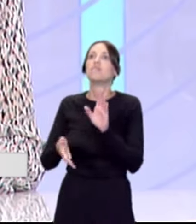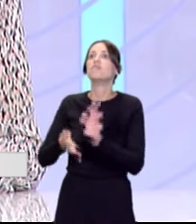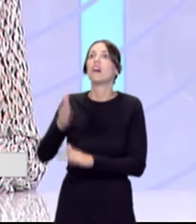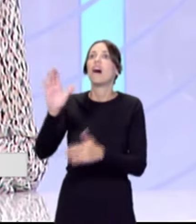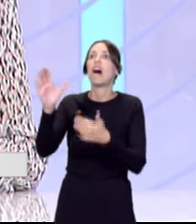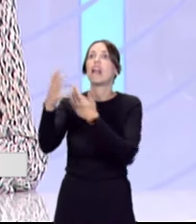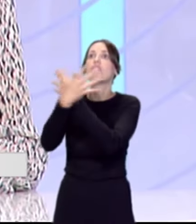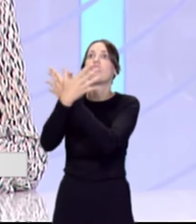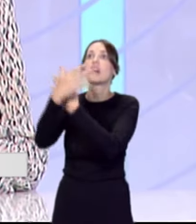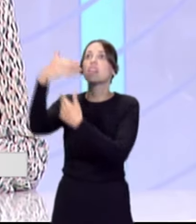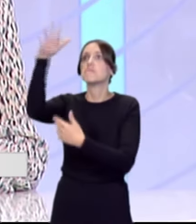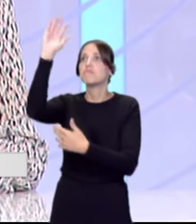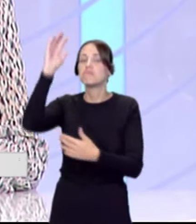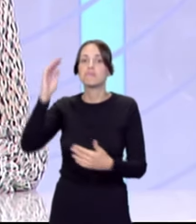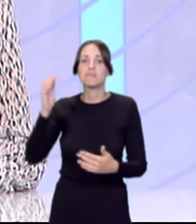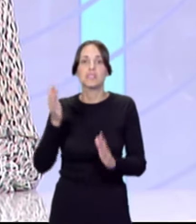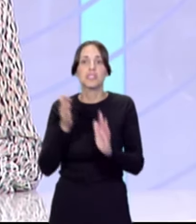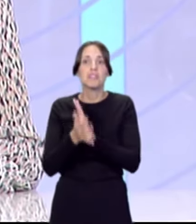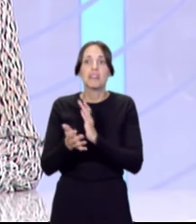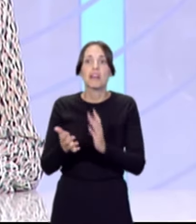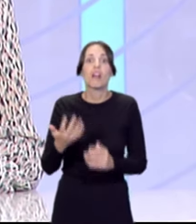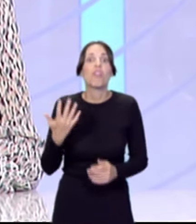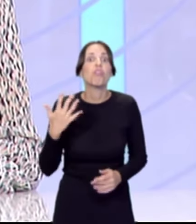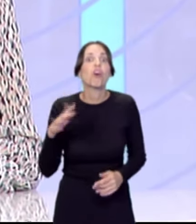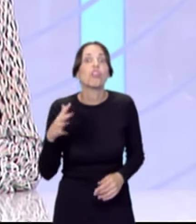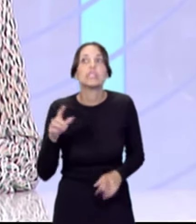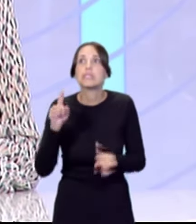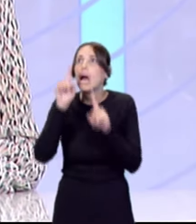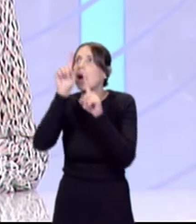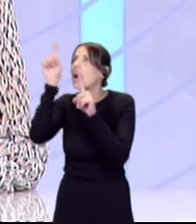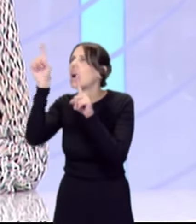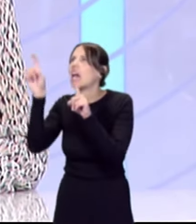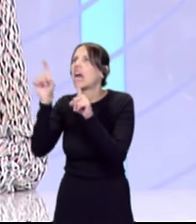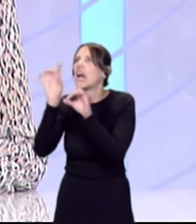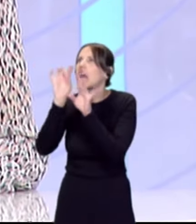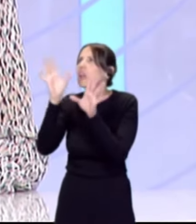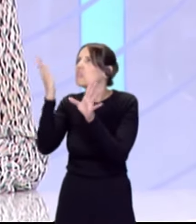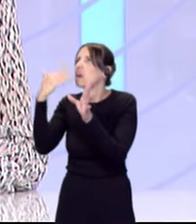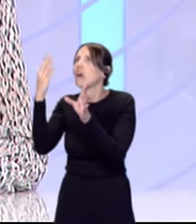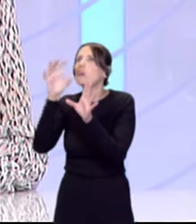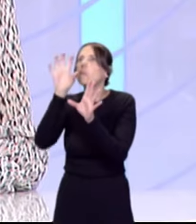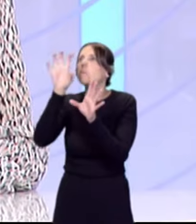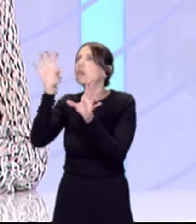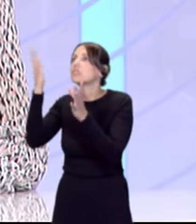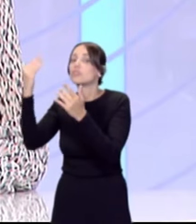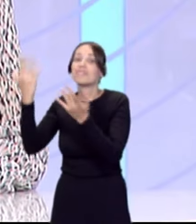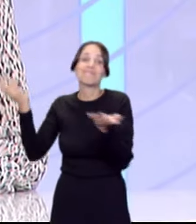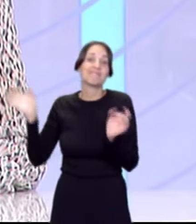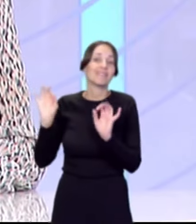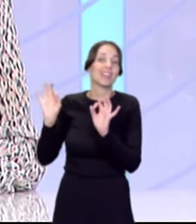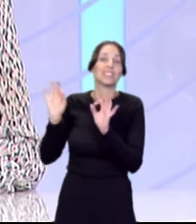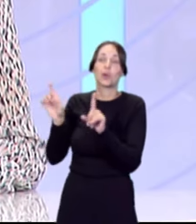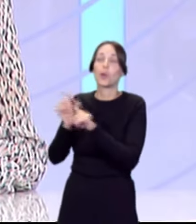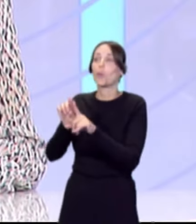sitio que la mayoría no tienen muy claro dónde está siquiera, sí, y que sea lo que Dios quiera. Yo creo, ¿sabes?, que estamos hablando de soluciones desesperadas,